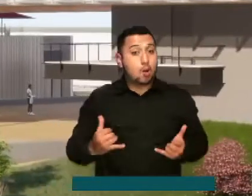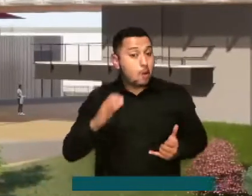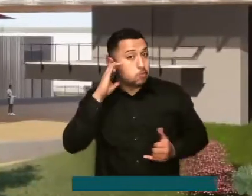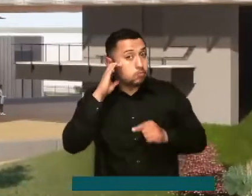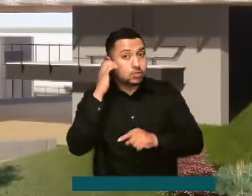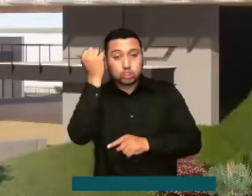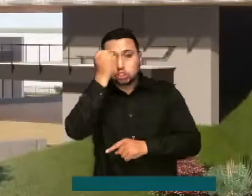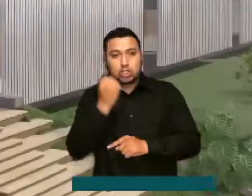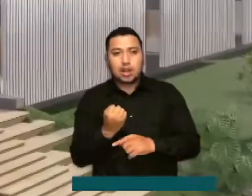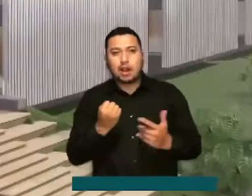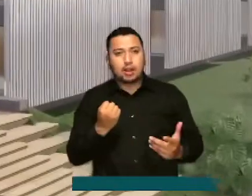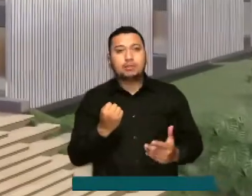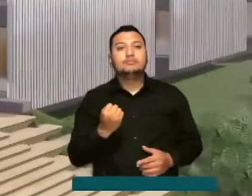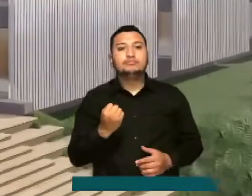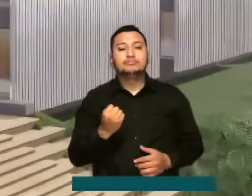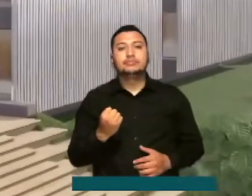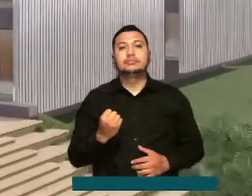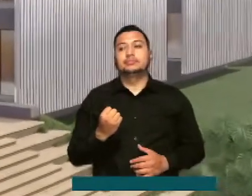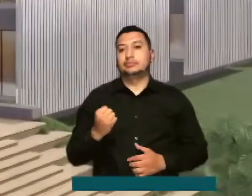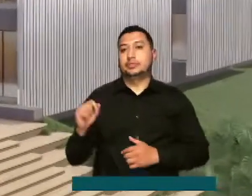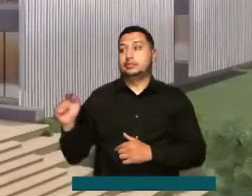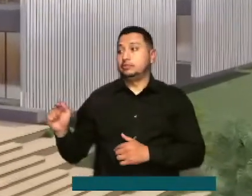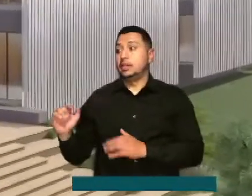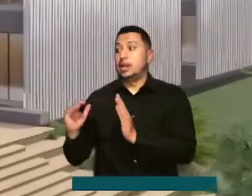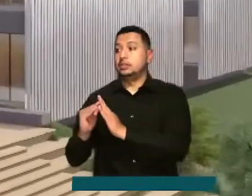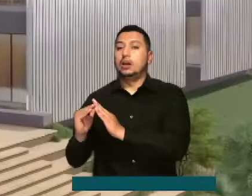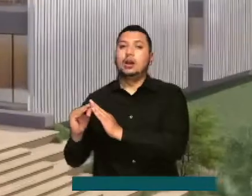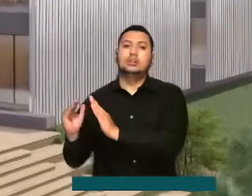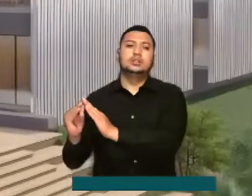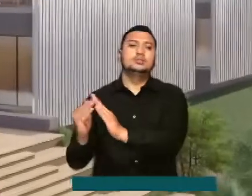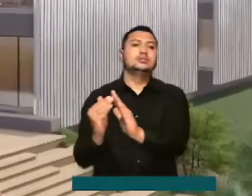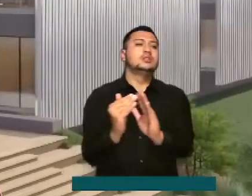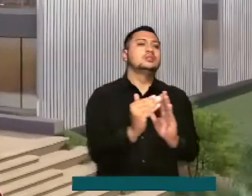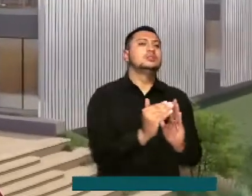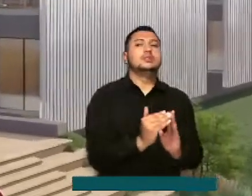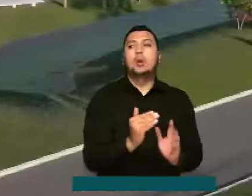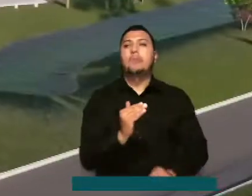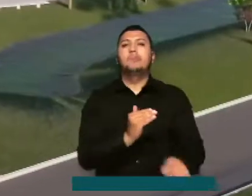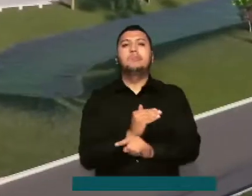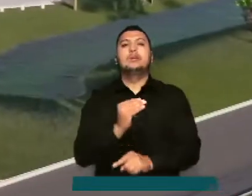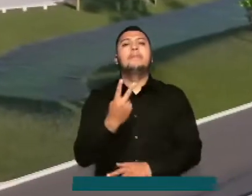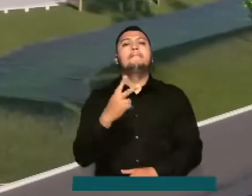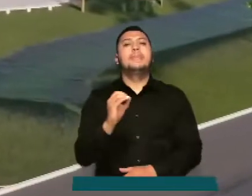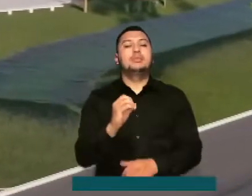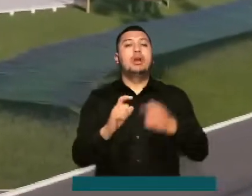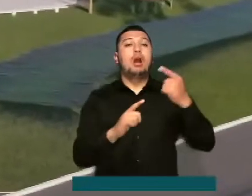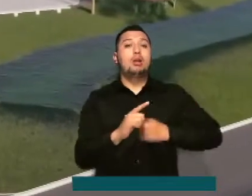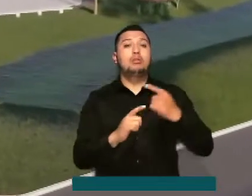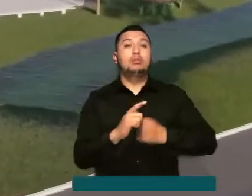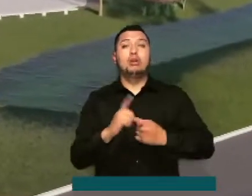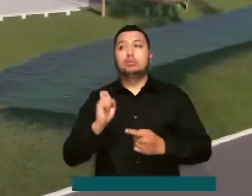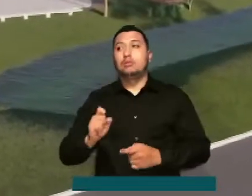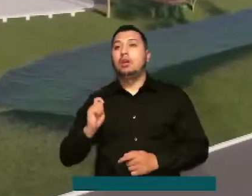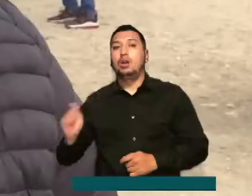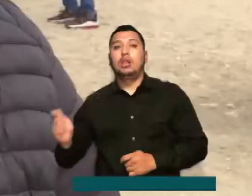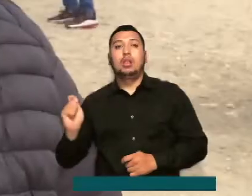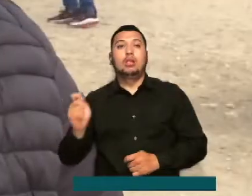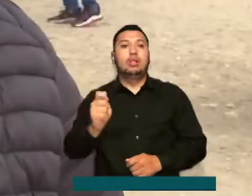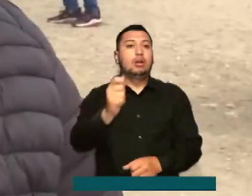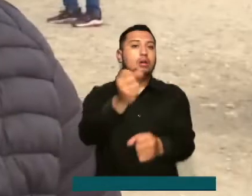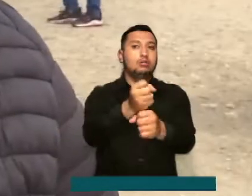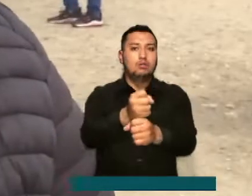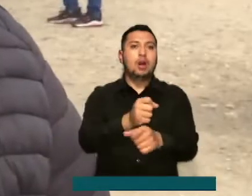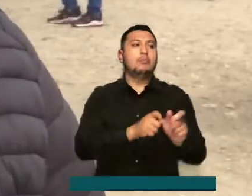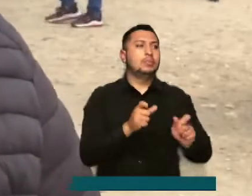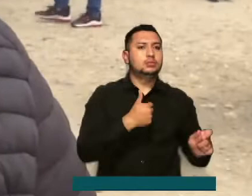actualidad en Soacha hay más de 20 casas arrendadas donde se prestan estos servicios y hasta donde la comunidad debe desplazarse. Esa va a